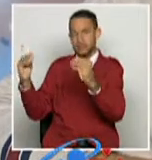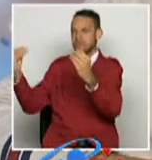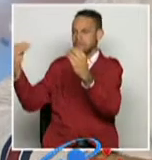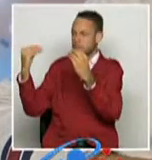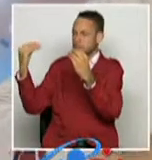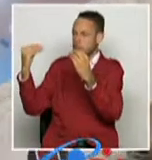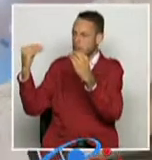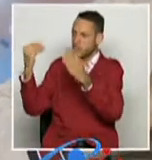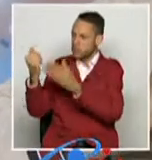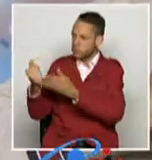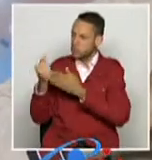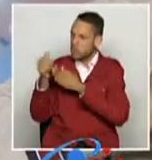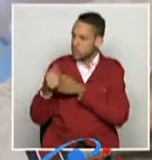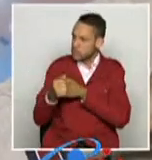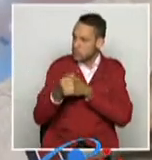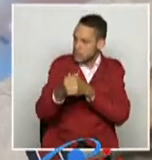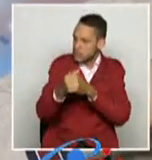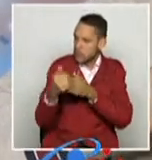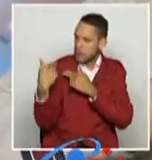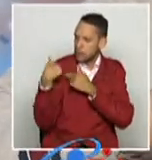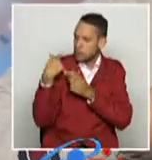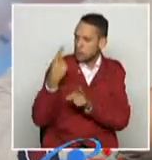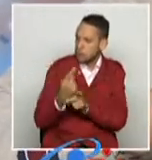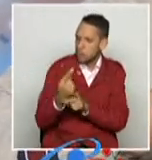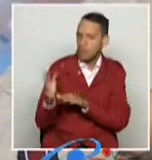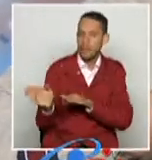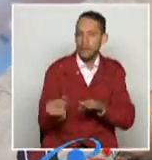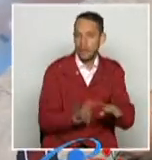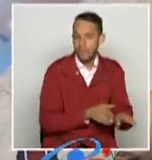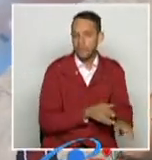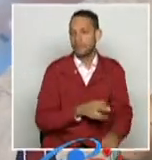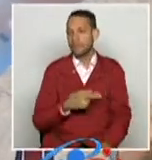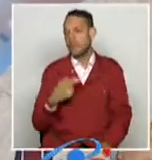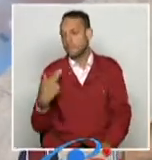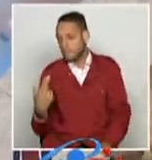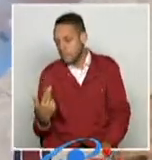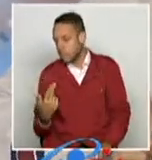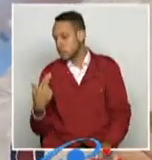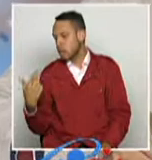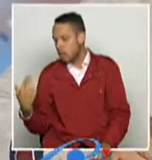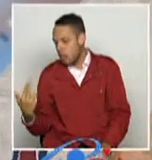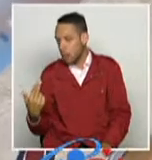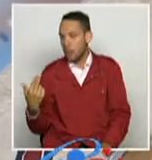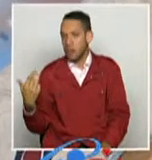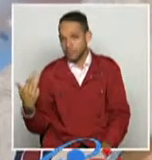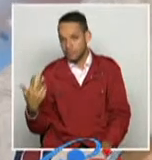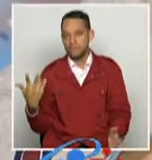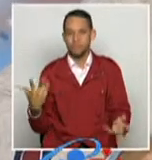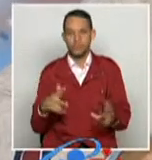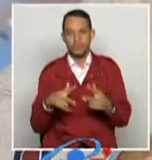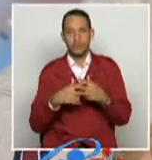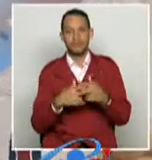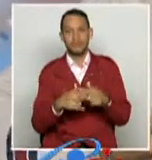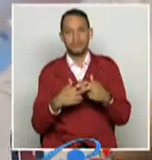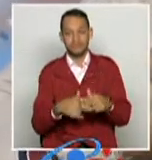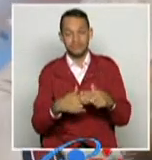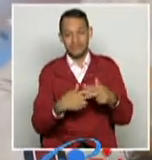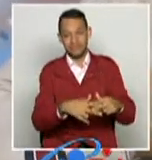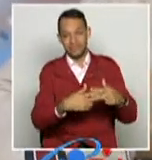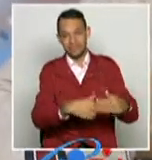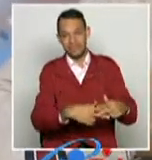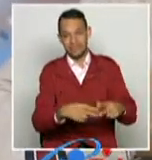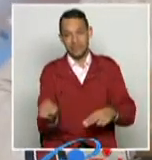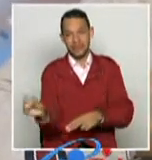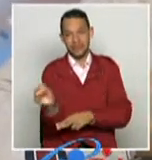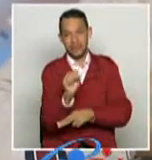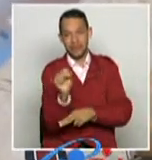del manejo de la enfermedad. Pero no podemos seguir cayendo en el error con nuestros vehículos, que llevamos los carros a revisión, pero llevamos